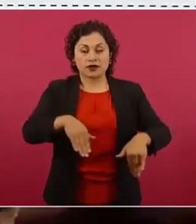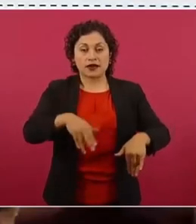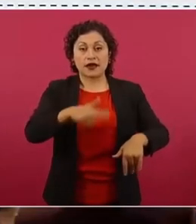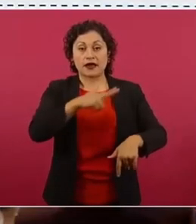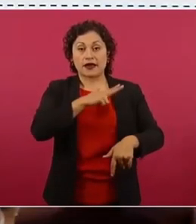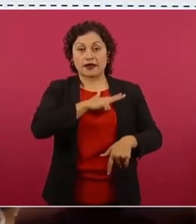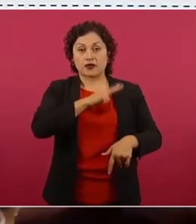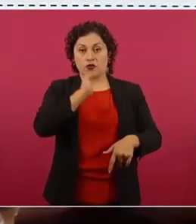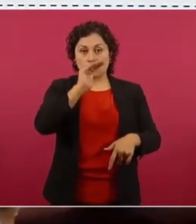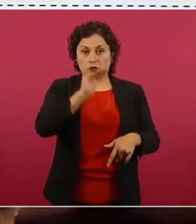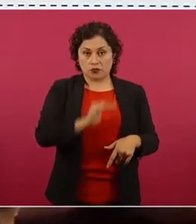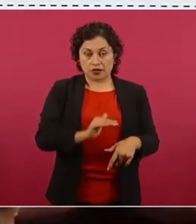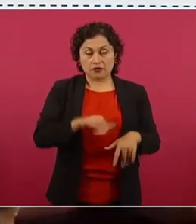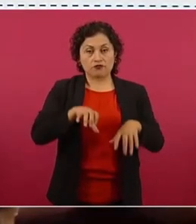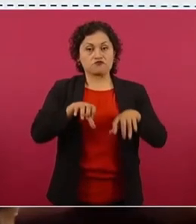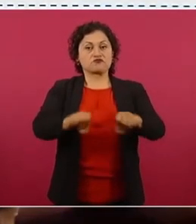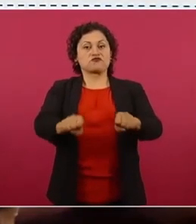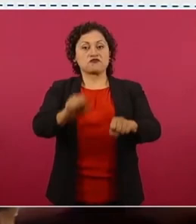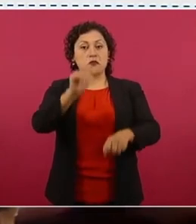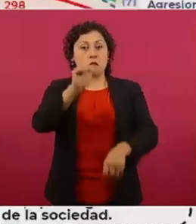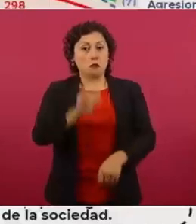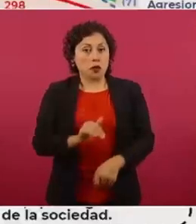detenidos.